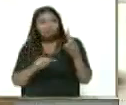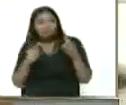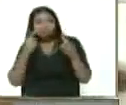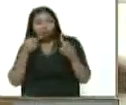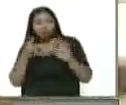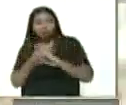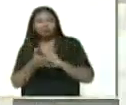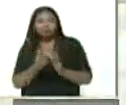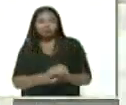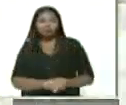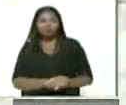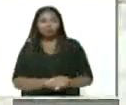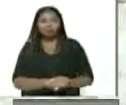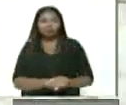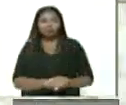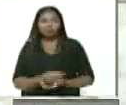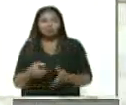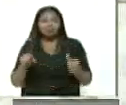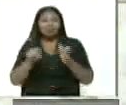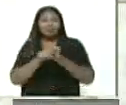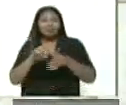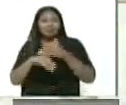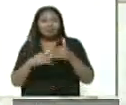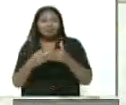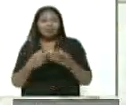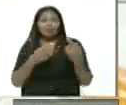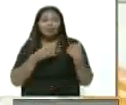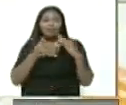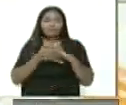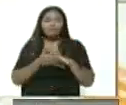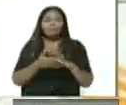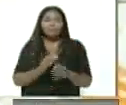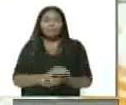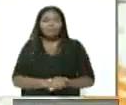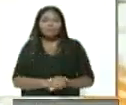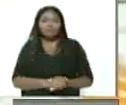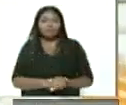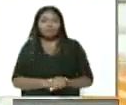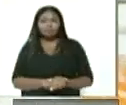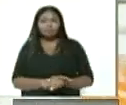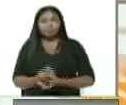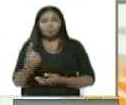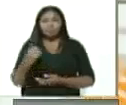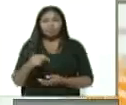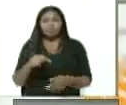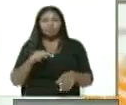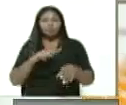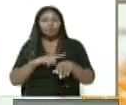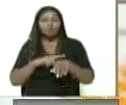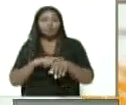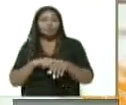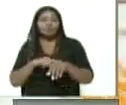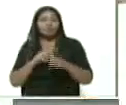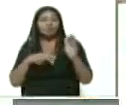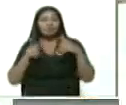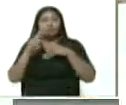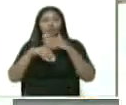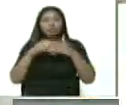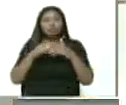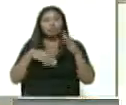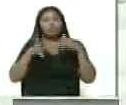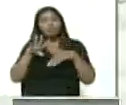las pilas que tienen las respectivas máquinas tienen una duración de 12 a 15